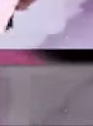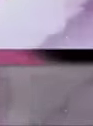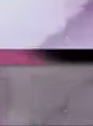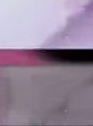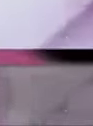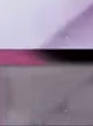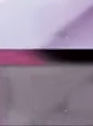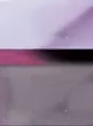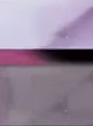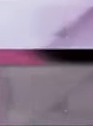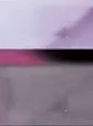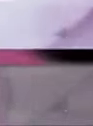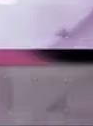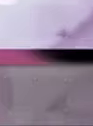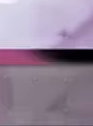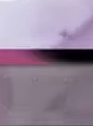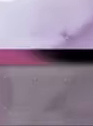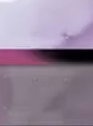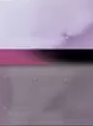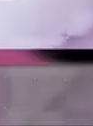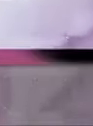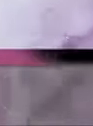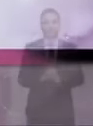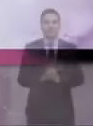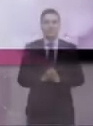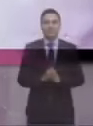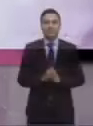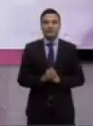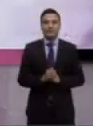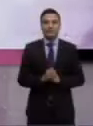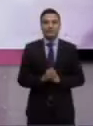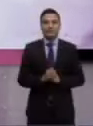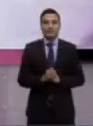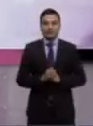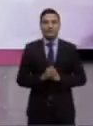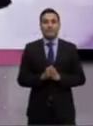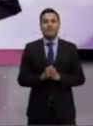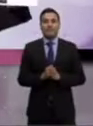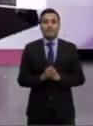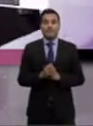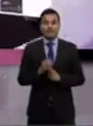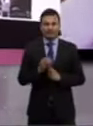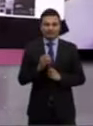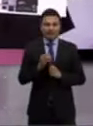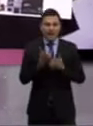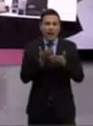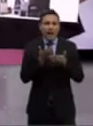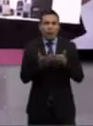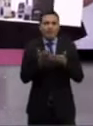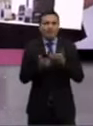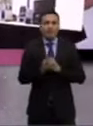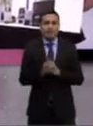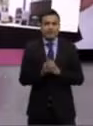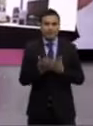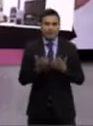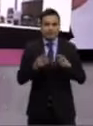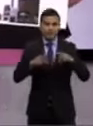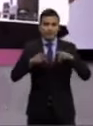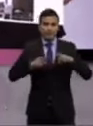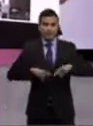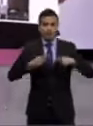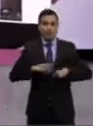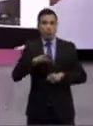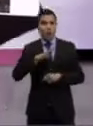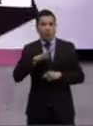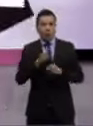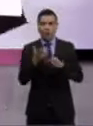mexicanos. Sí, la Coneval acaba de sacar que 15.6 millones tienen a hoy, no tienen acceso a servicios